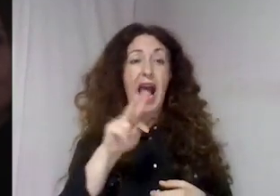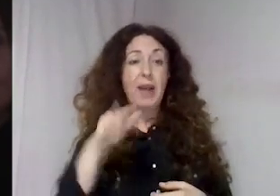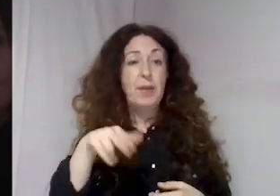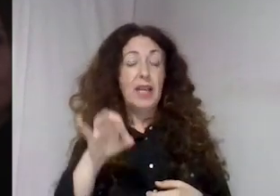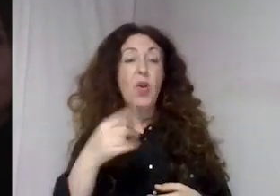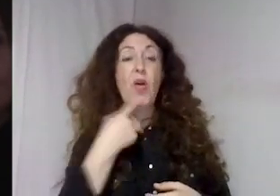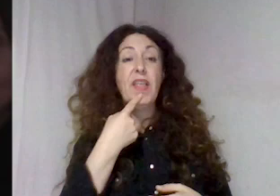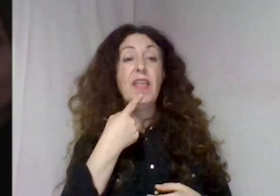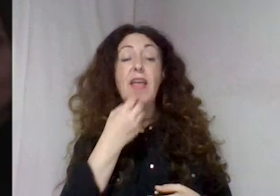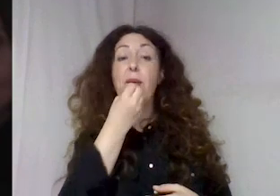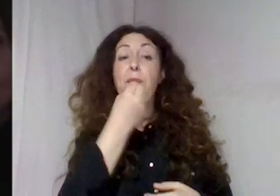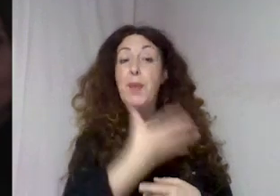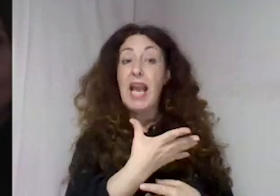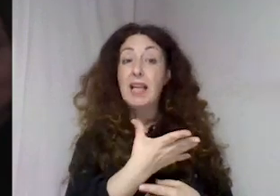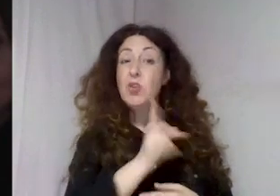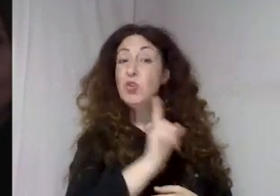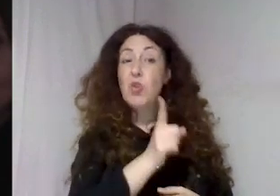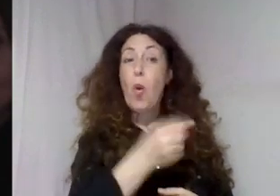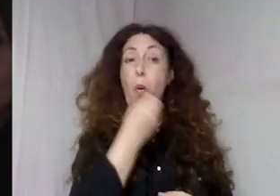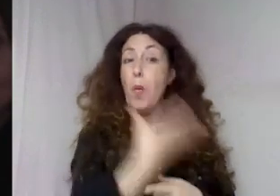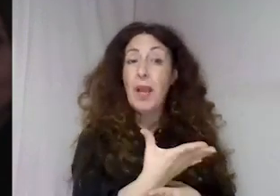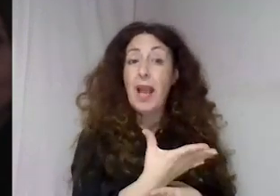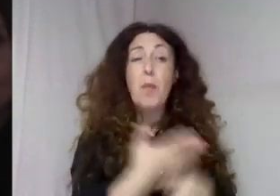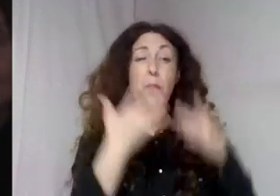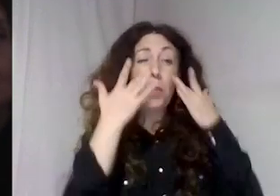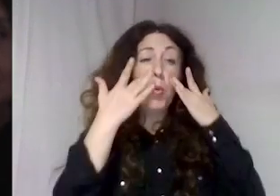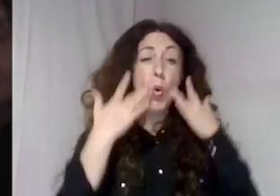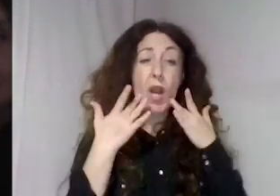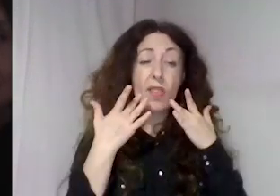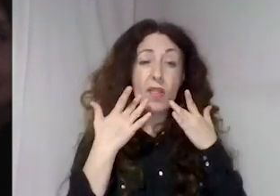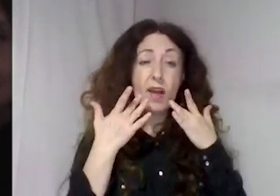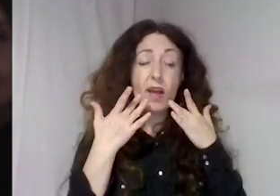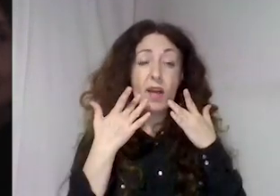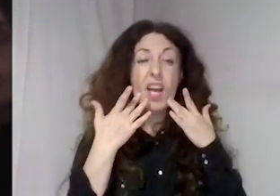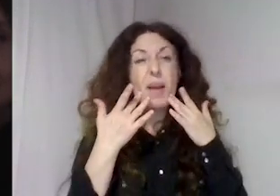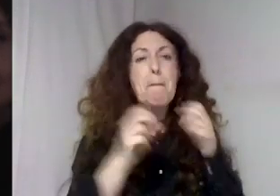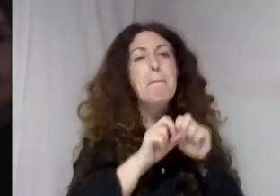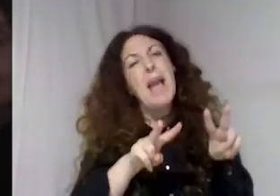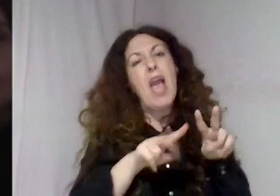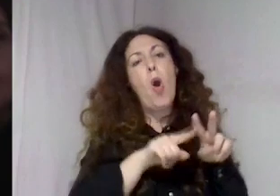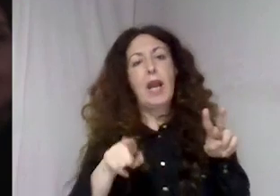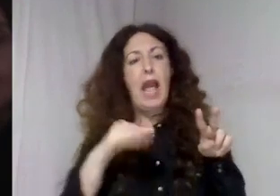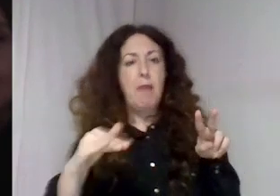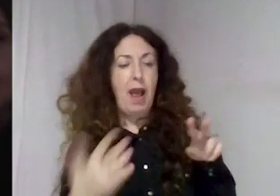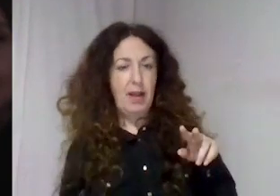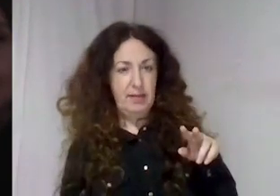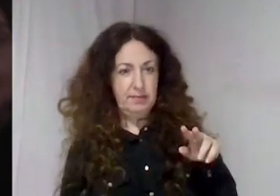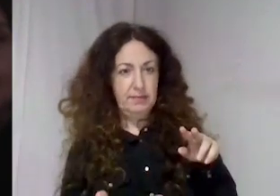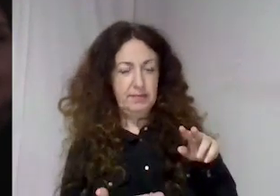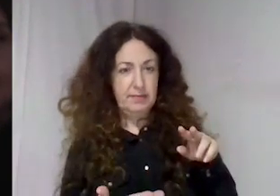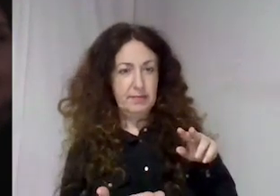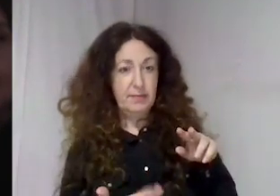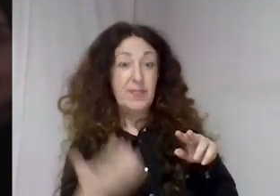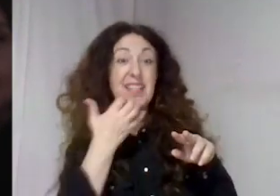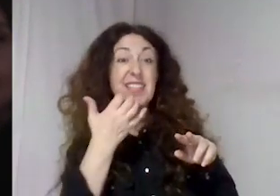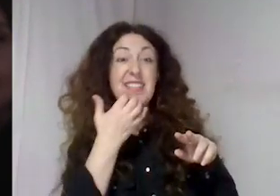la pureza es como para fiarse de ella. Digo eso nada más. Sin embargo, su parte mala vuelve también de la guerra